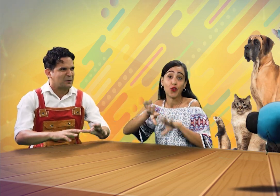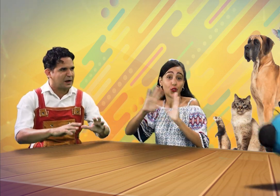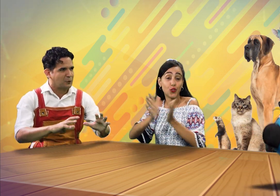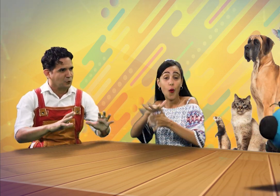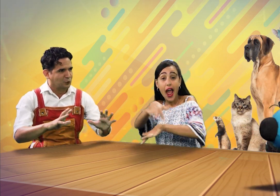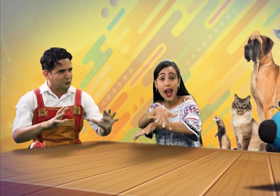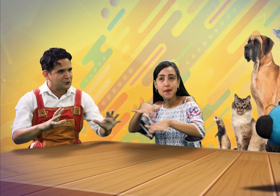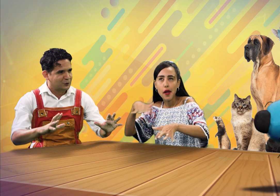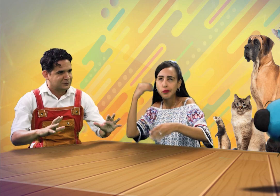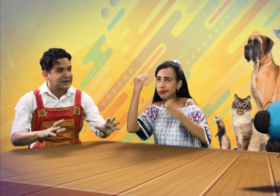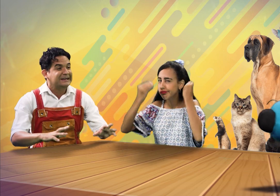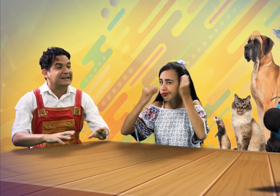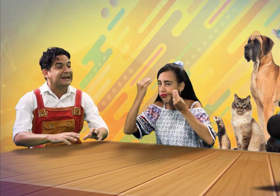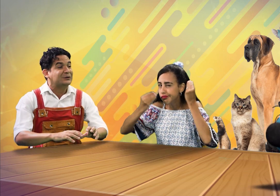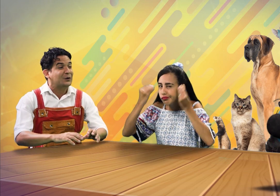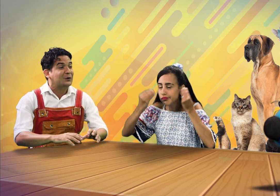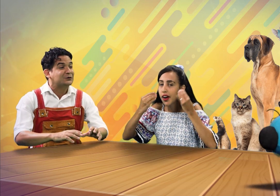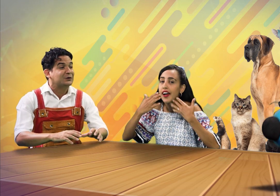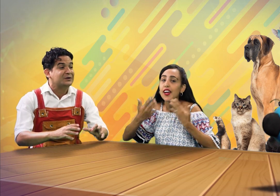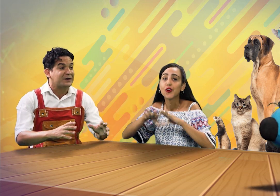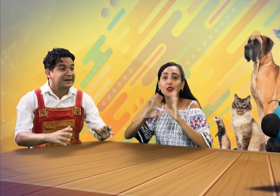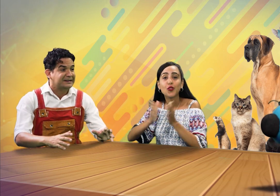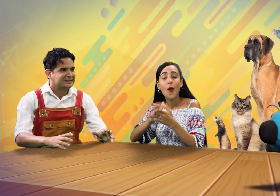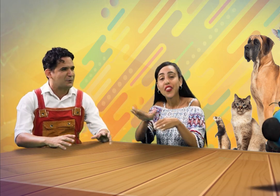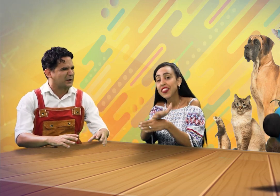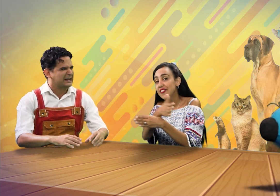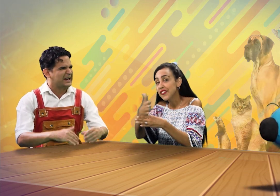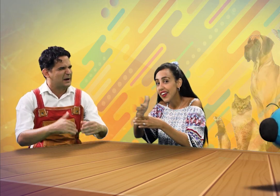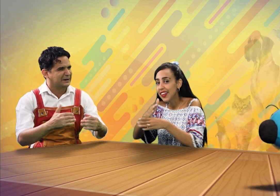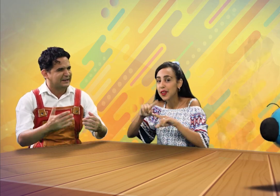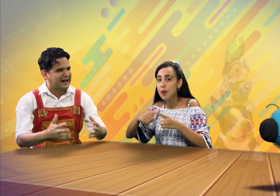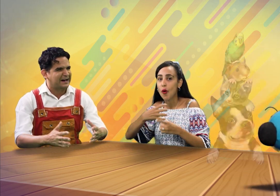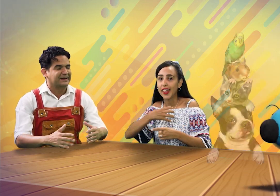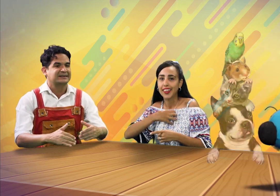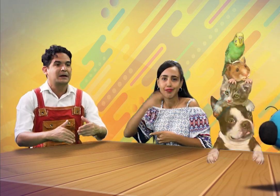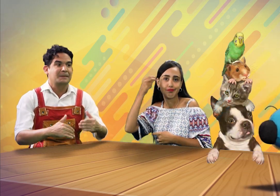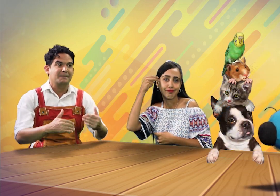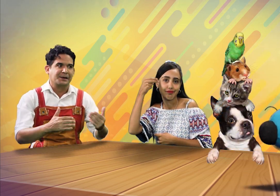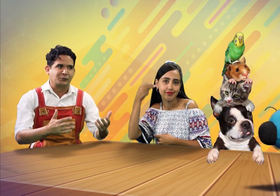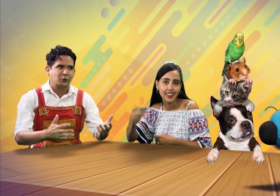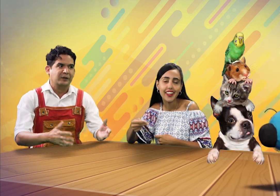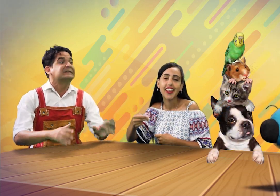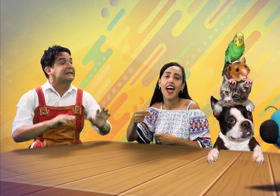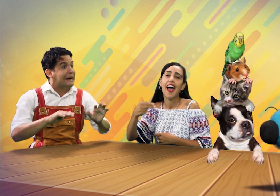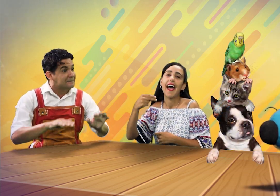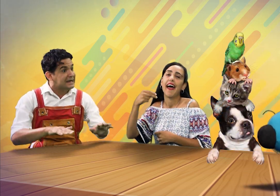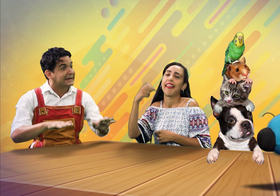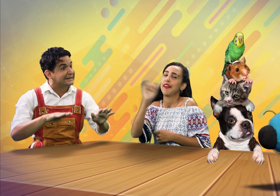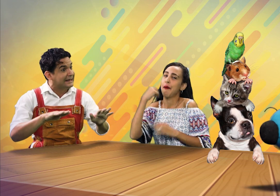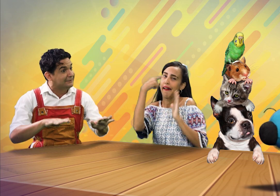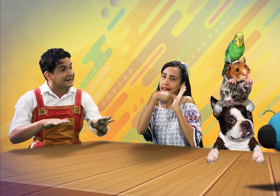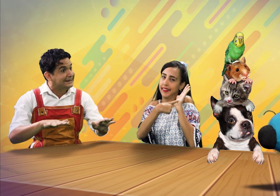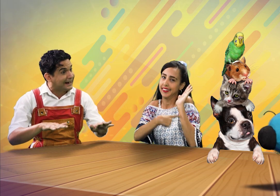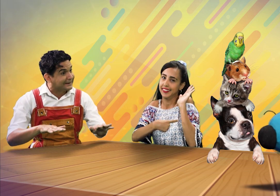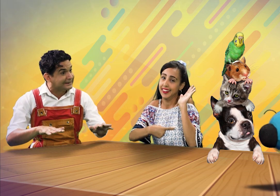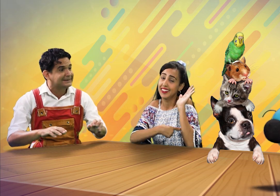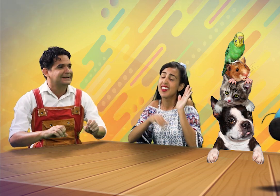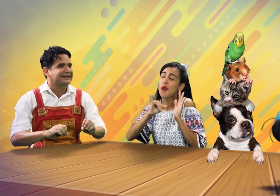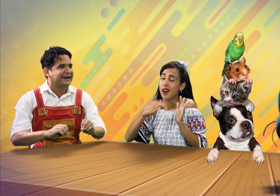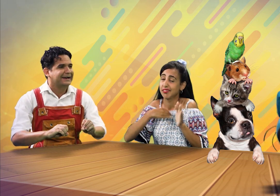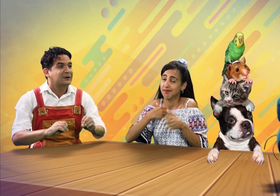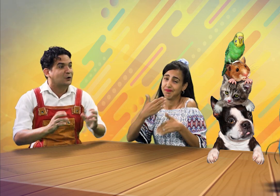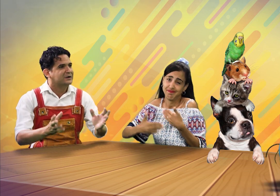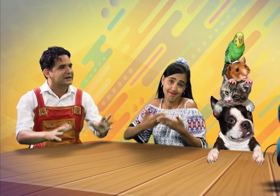animales llegaron a la conclusión de que todos son diferentes porque tienen habilidades, virtudes, también